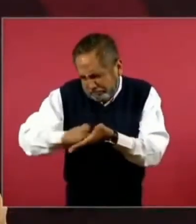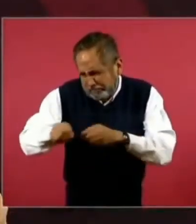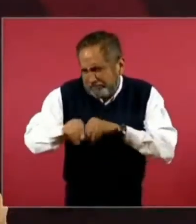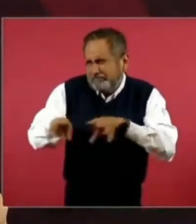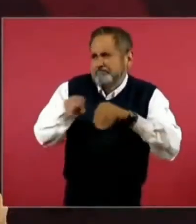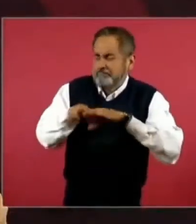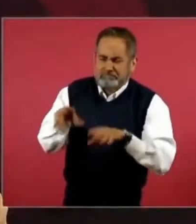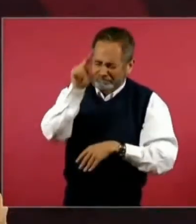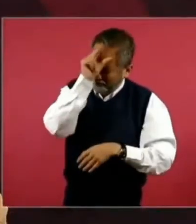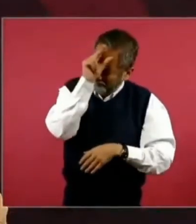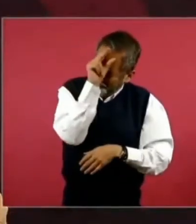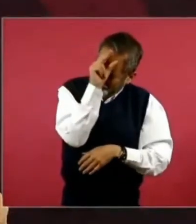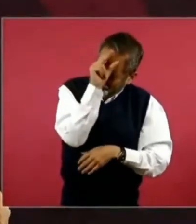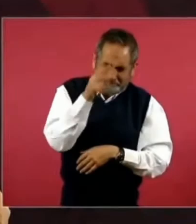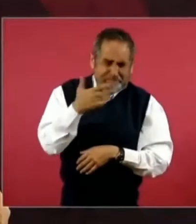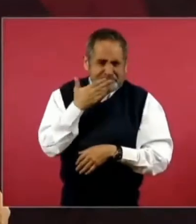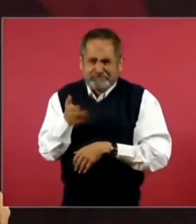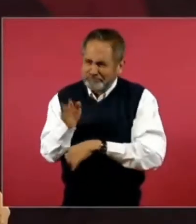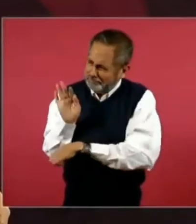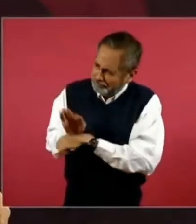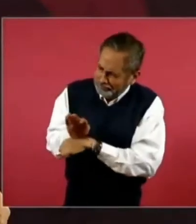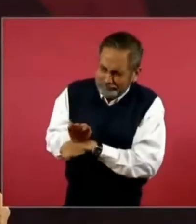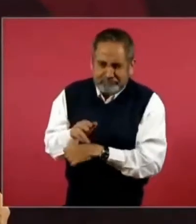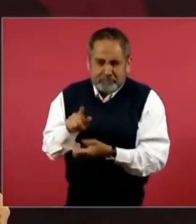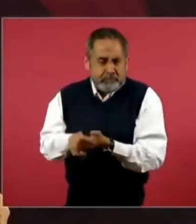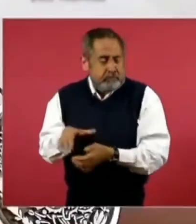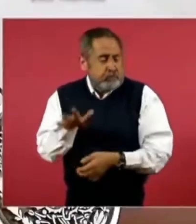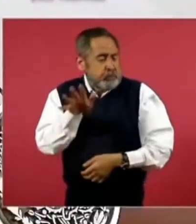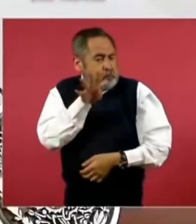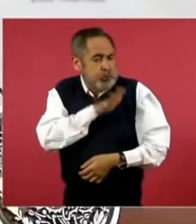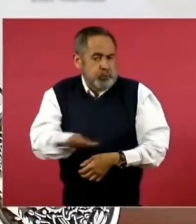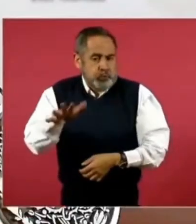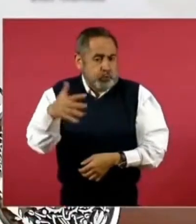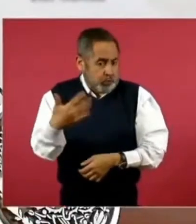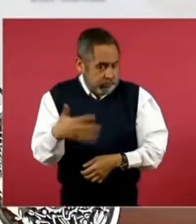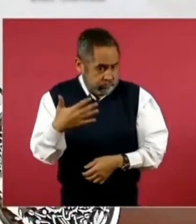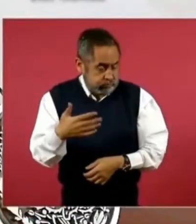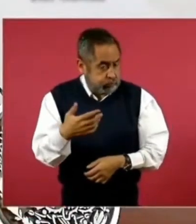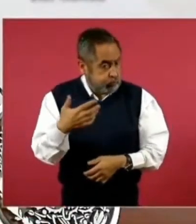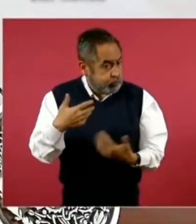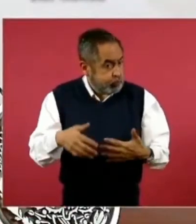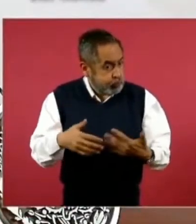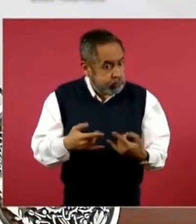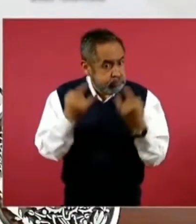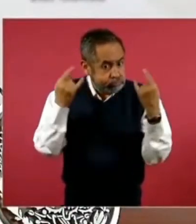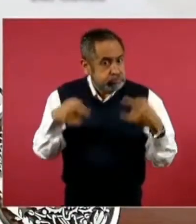los más inteligentes, los más patriotas. Fue una hazaña eso.